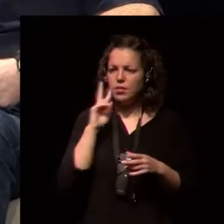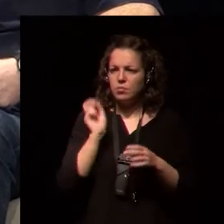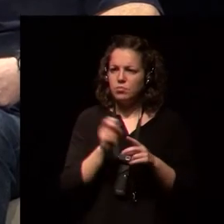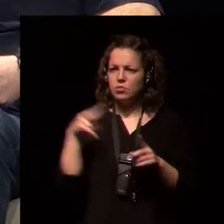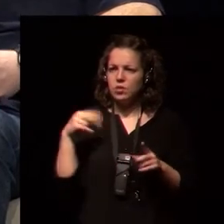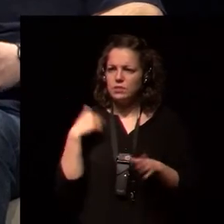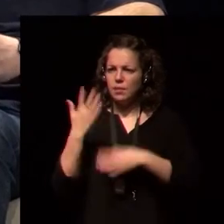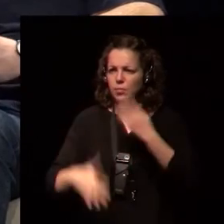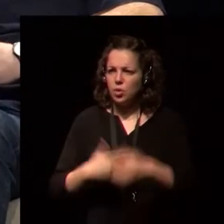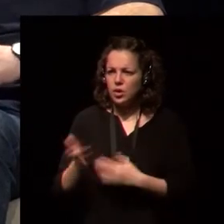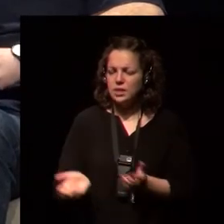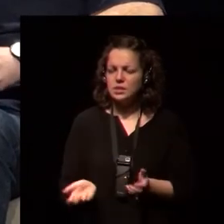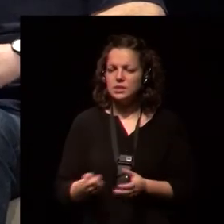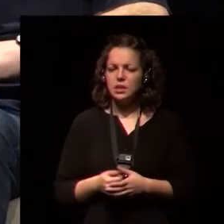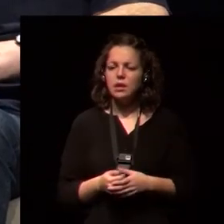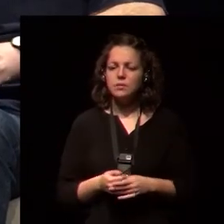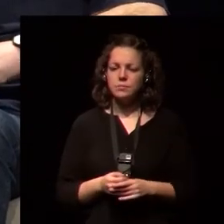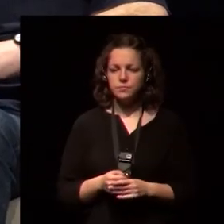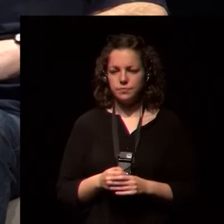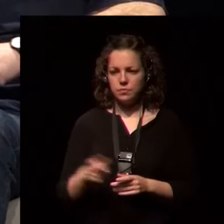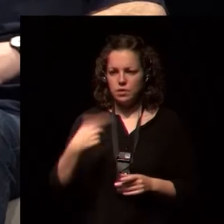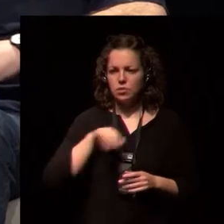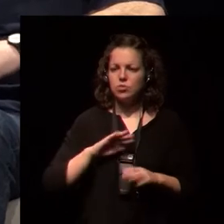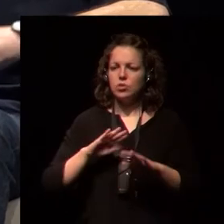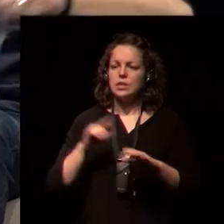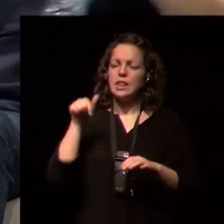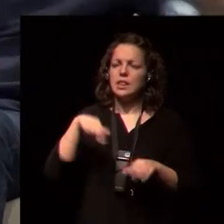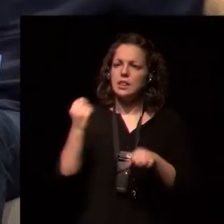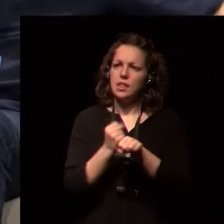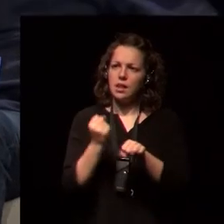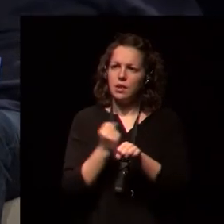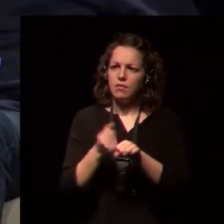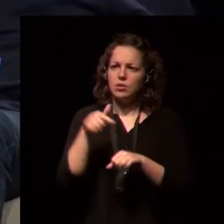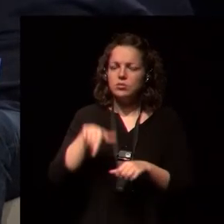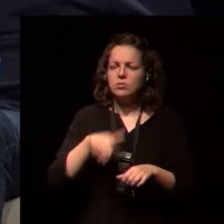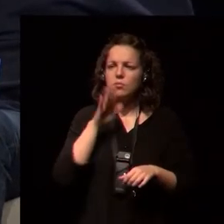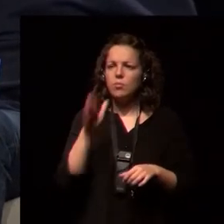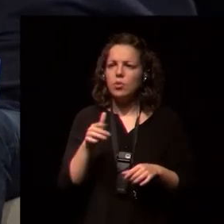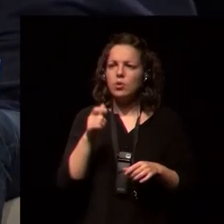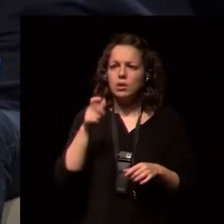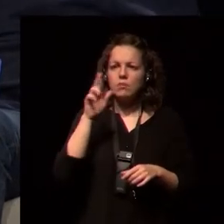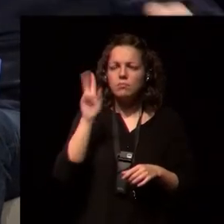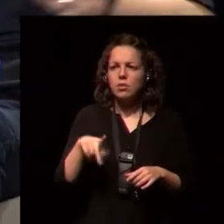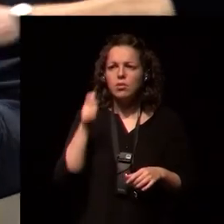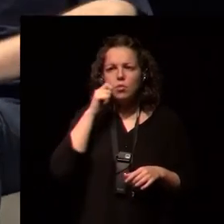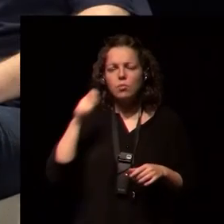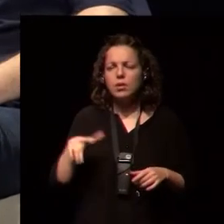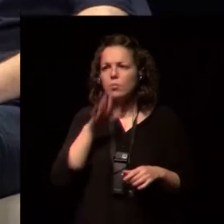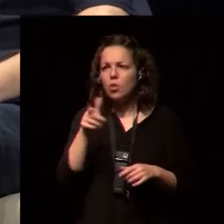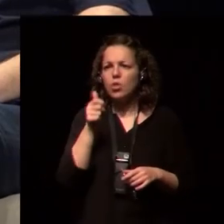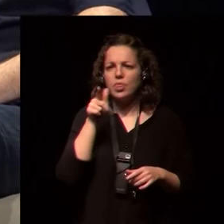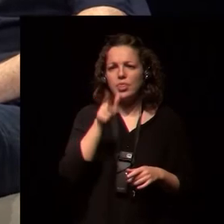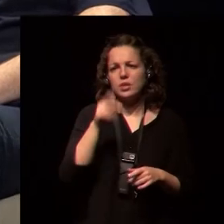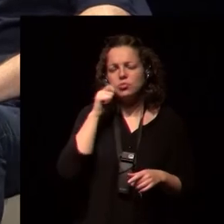progresista estamos en este mundo, este tipo de trabajo por razones humanitarias, por razones de derechos